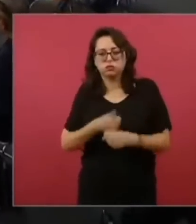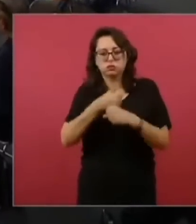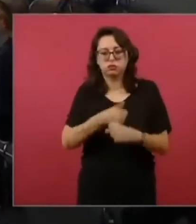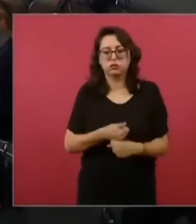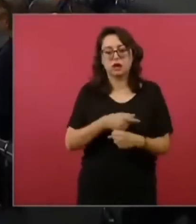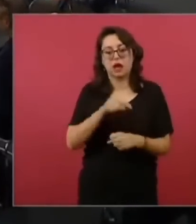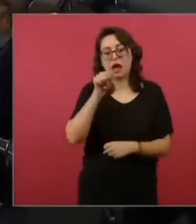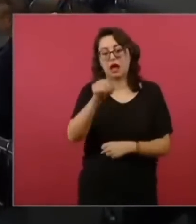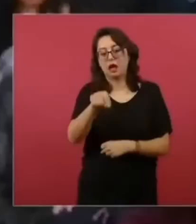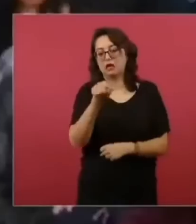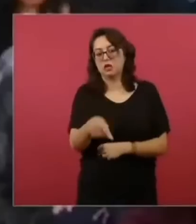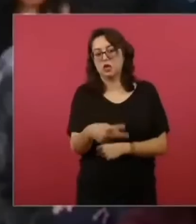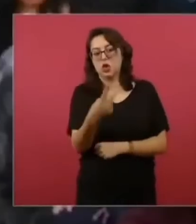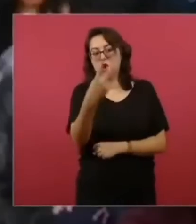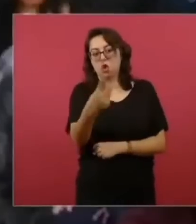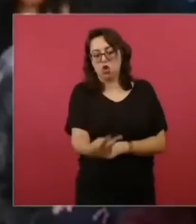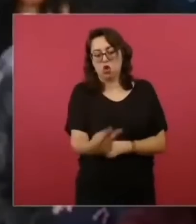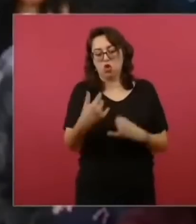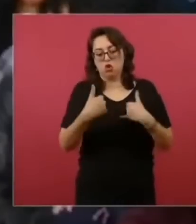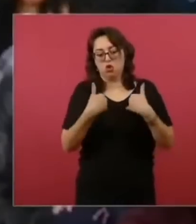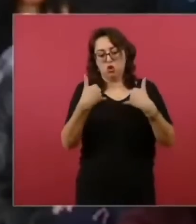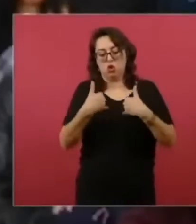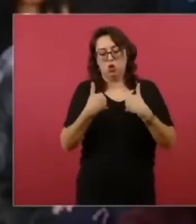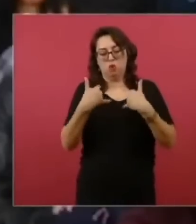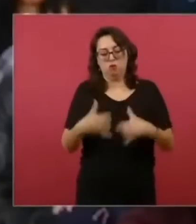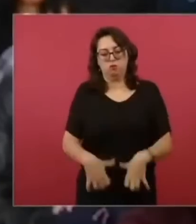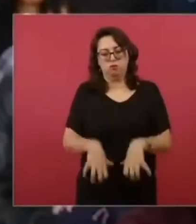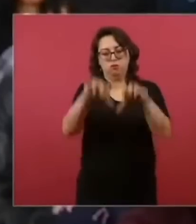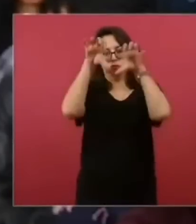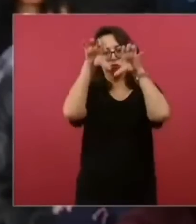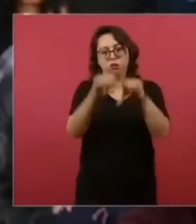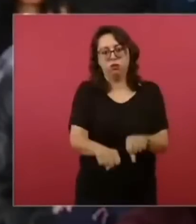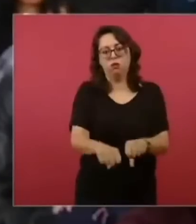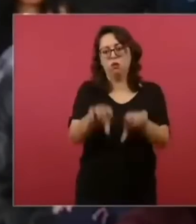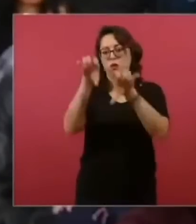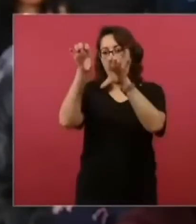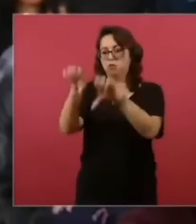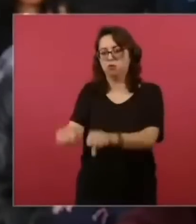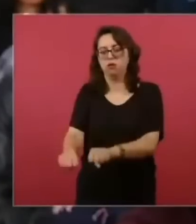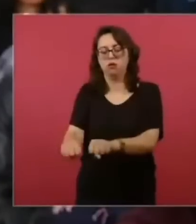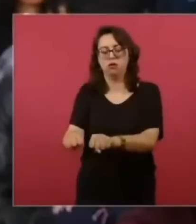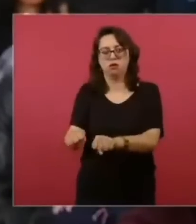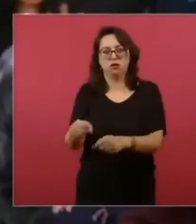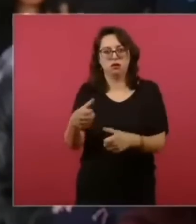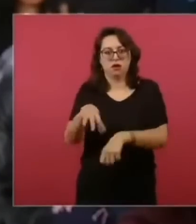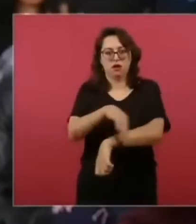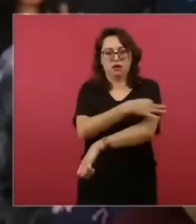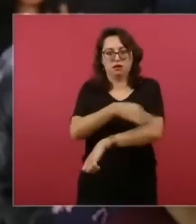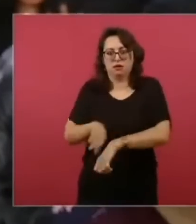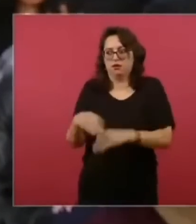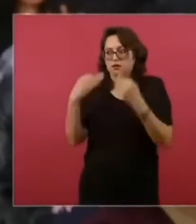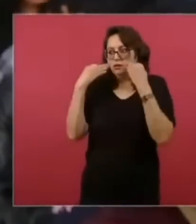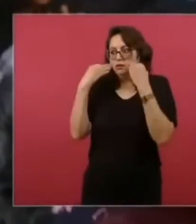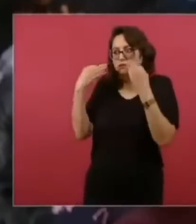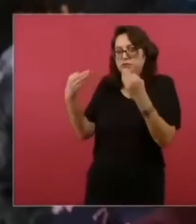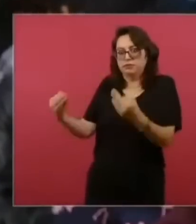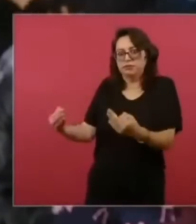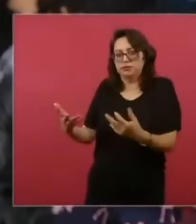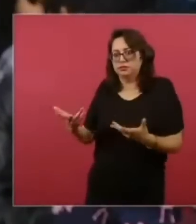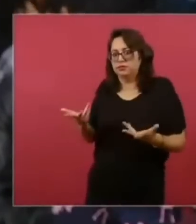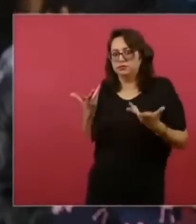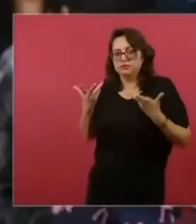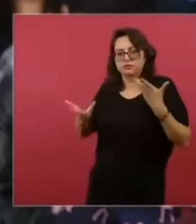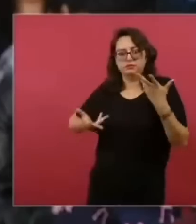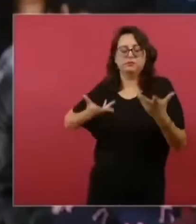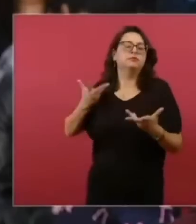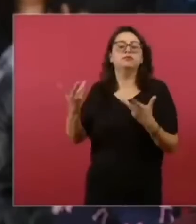dos jóvenes enfrente del arquitecto y de los demás pues personas que estaban trabajando en la remodelación de esta